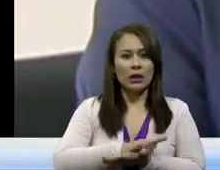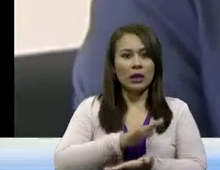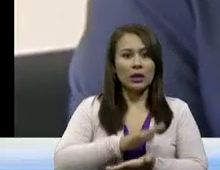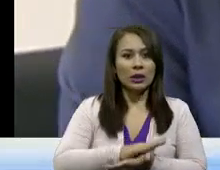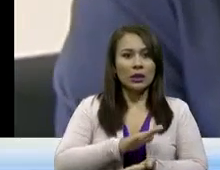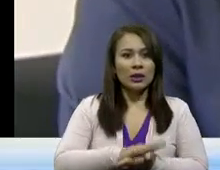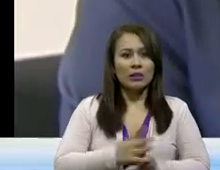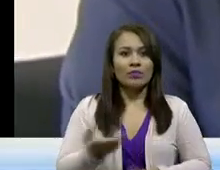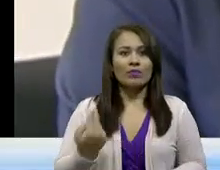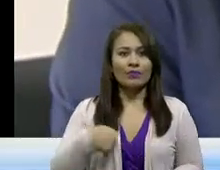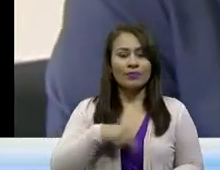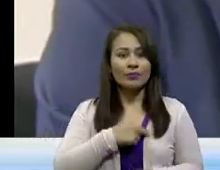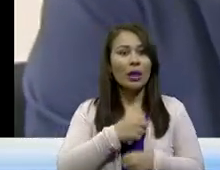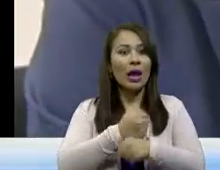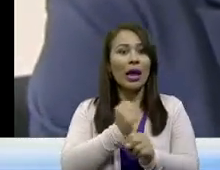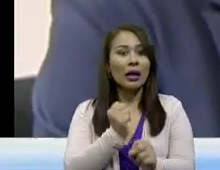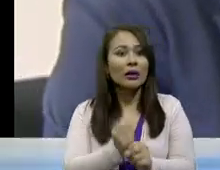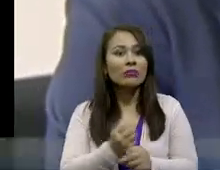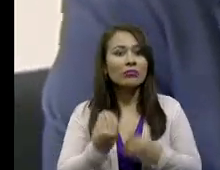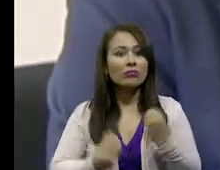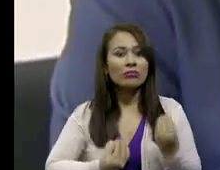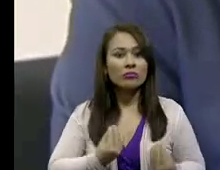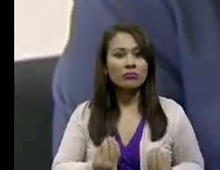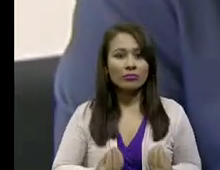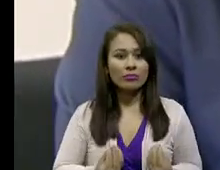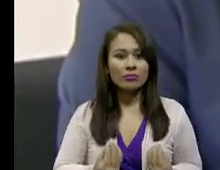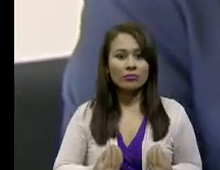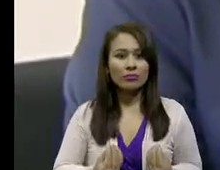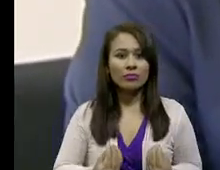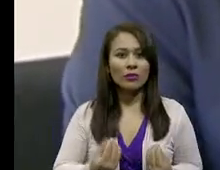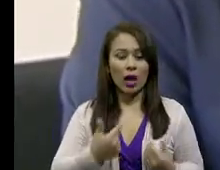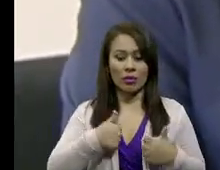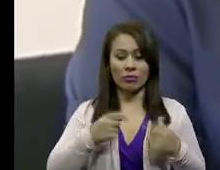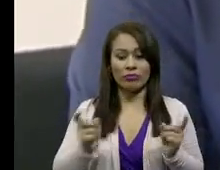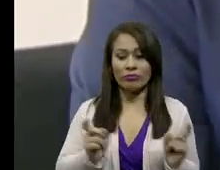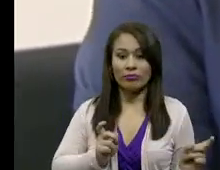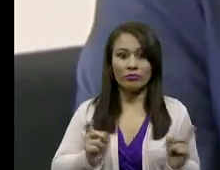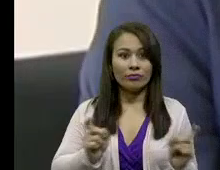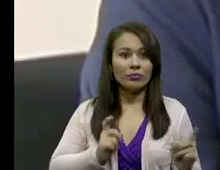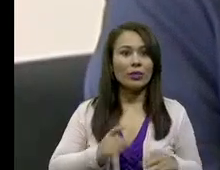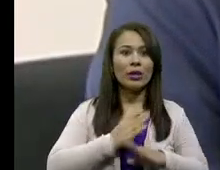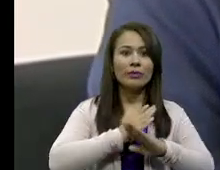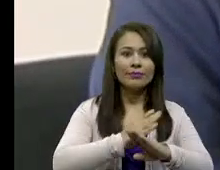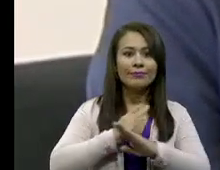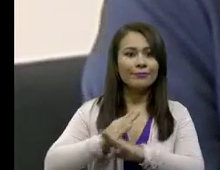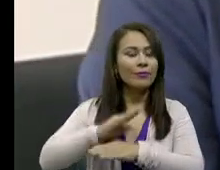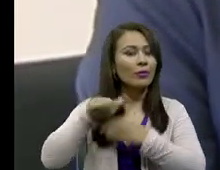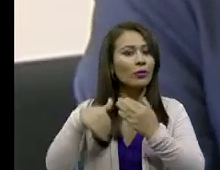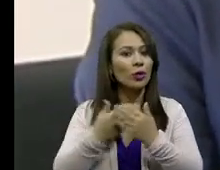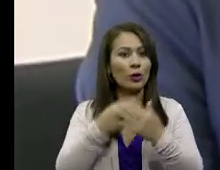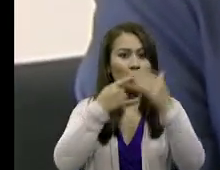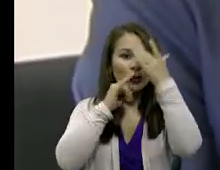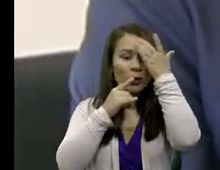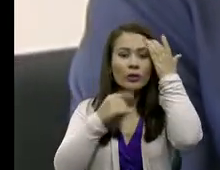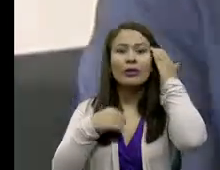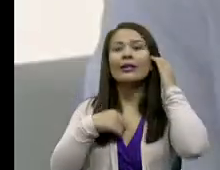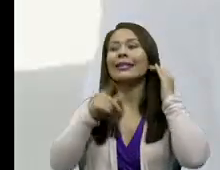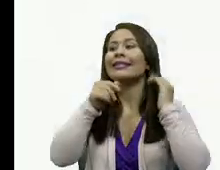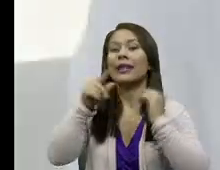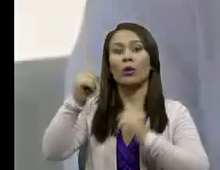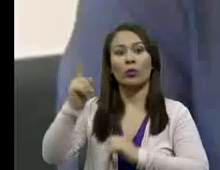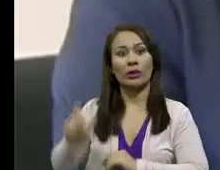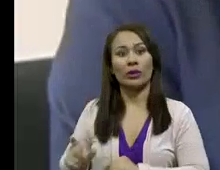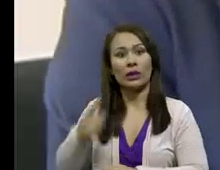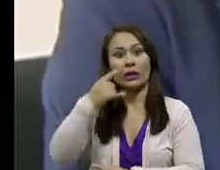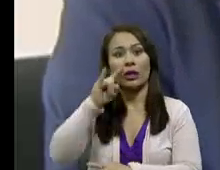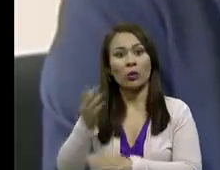nos toca hacer, es decir, hemos tomado medidas preventivas con todos los niños que estaban en directo contacto con el niño. Se